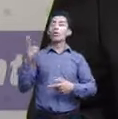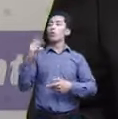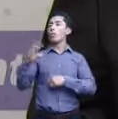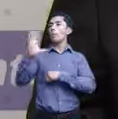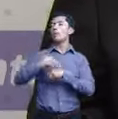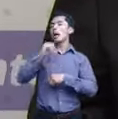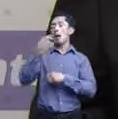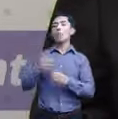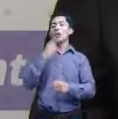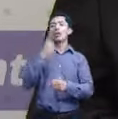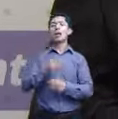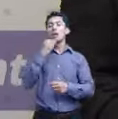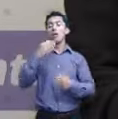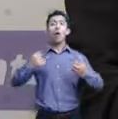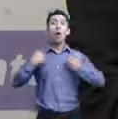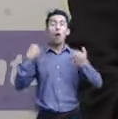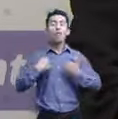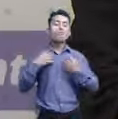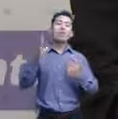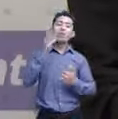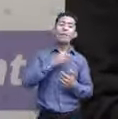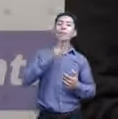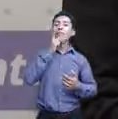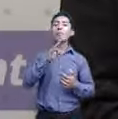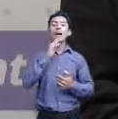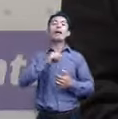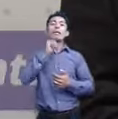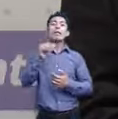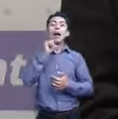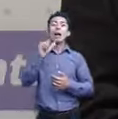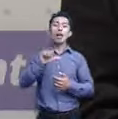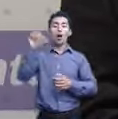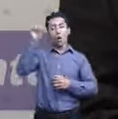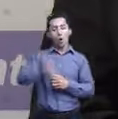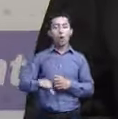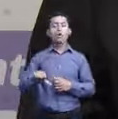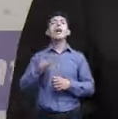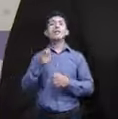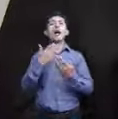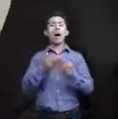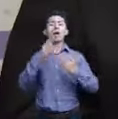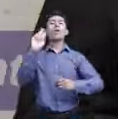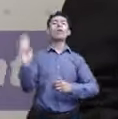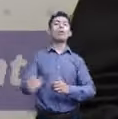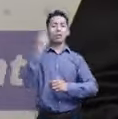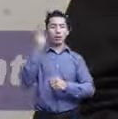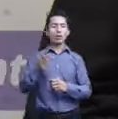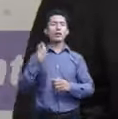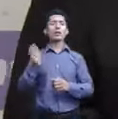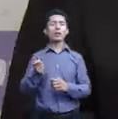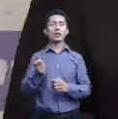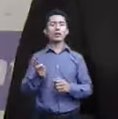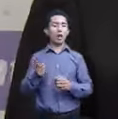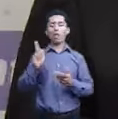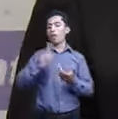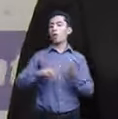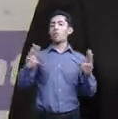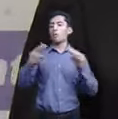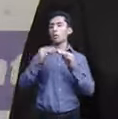la oportunidad, ni a los jóvenes, ni a padres de familia, el día de hoy esa universidad no está aquí en